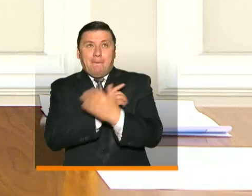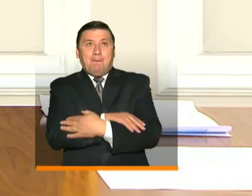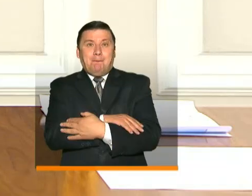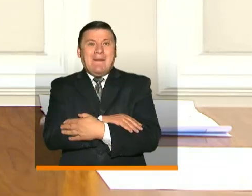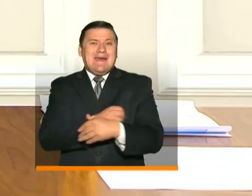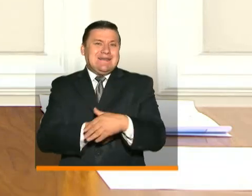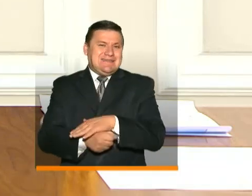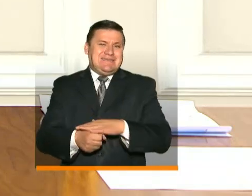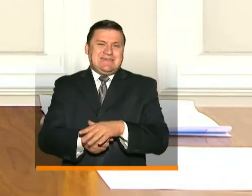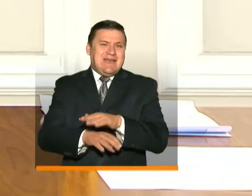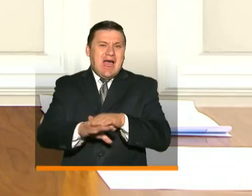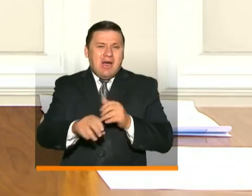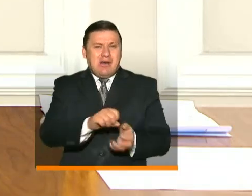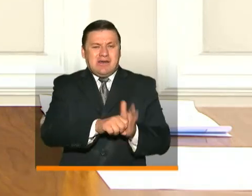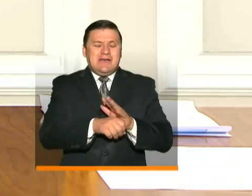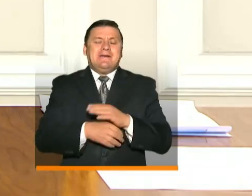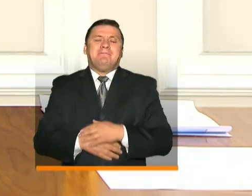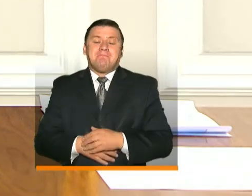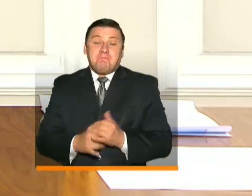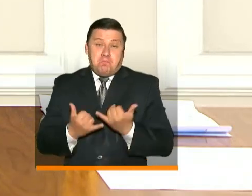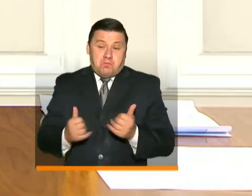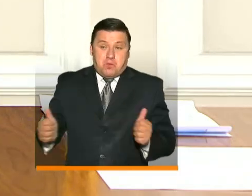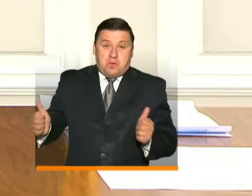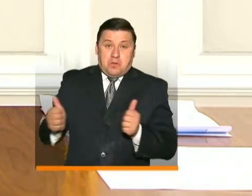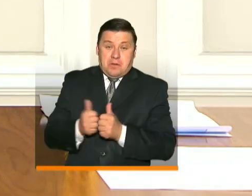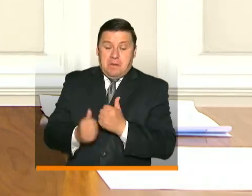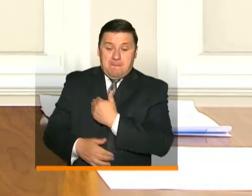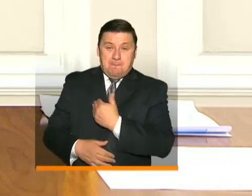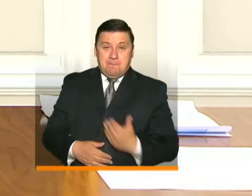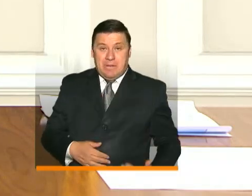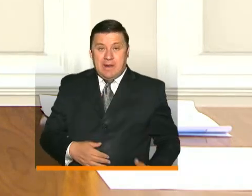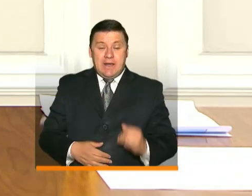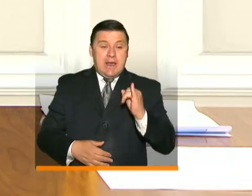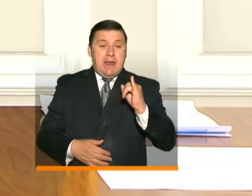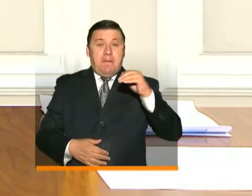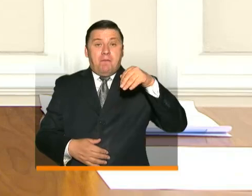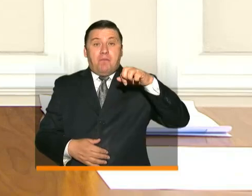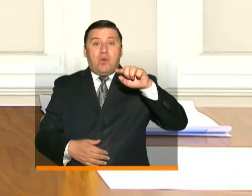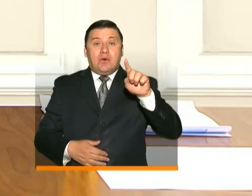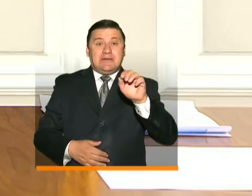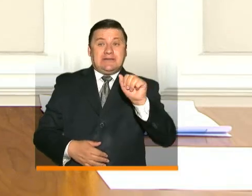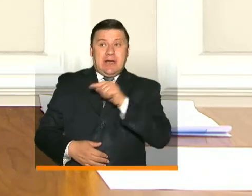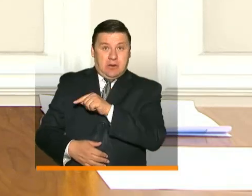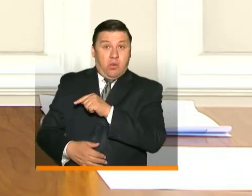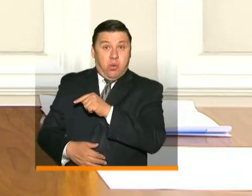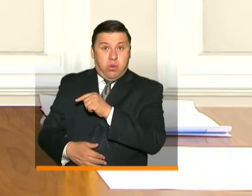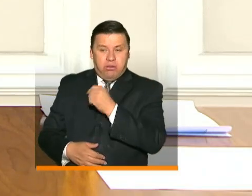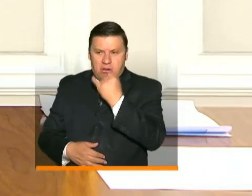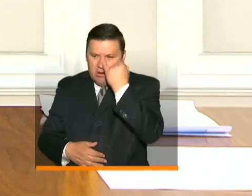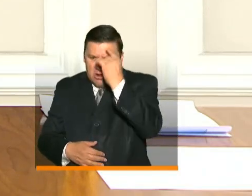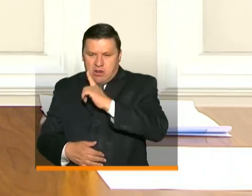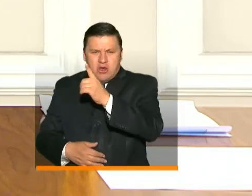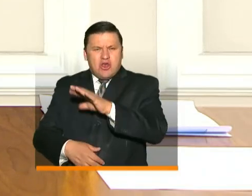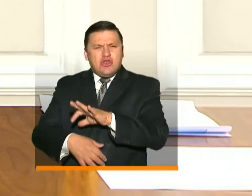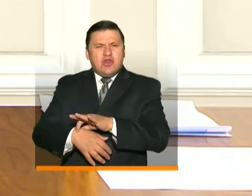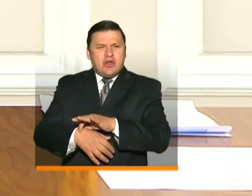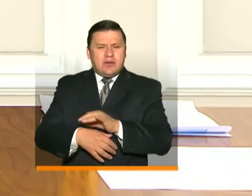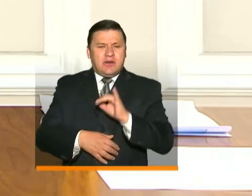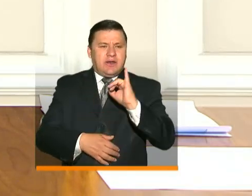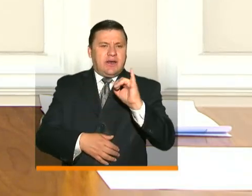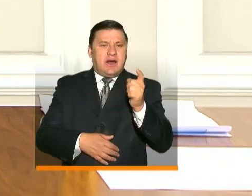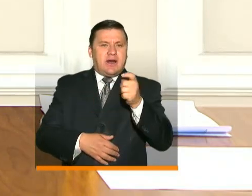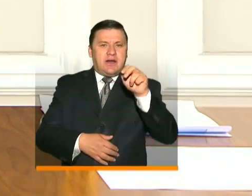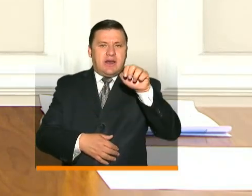por esta circunstancia del COVID-19. Hoy nos acompaña el presidente de Impulsa, nuestra incubadora y aceleradora empresarial, el doctor